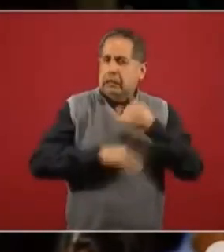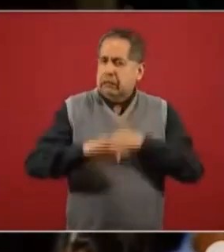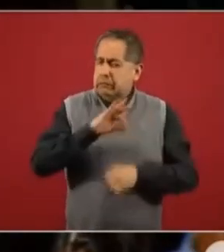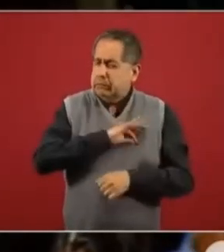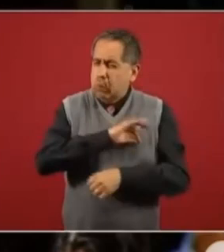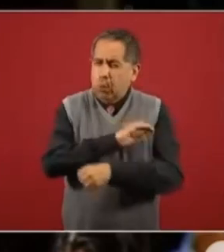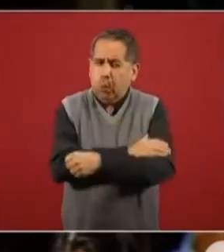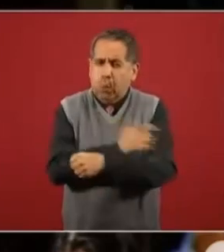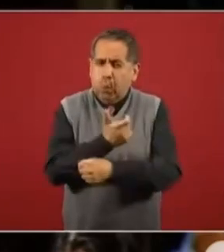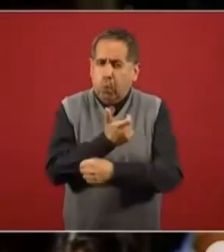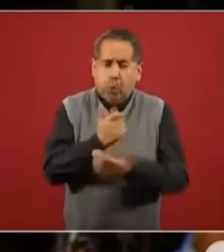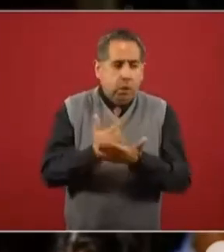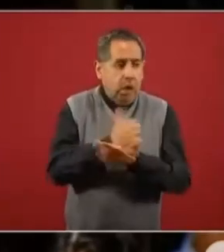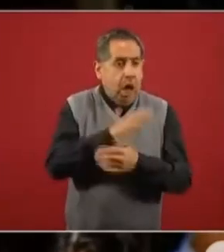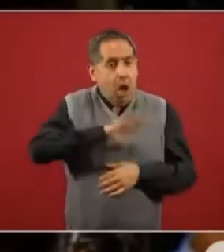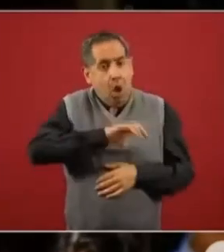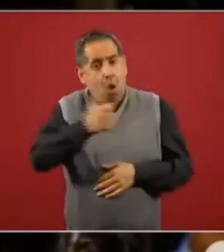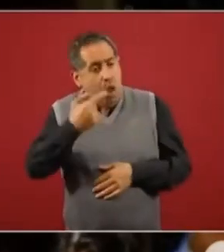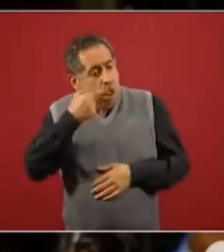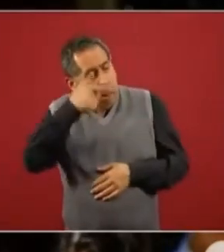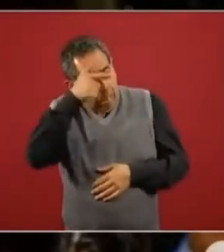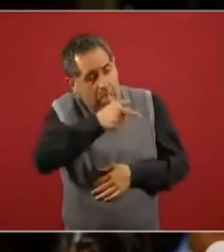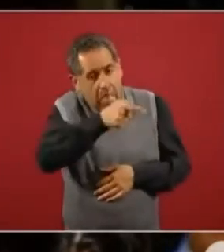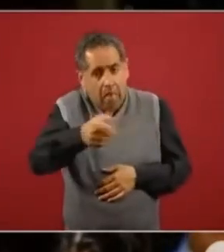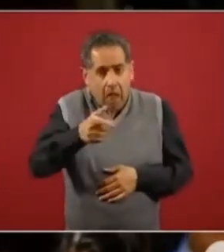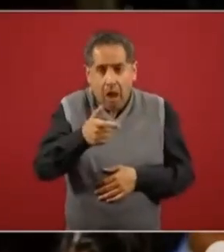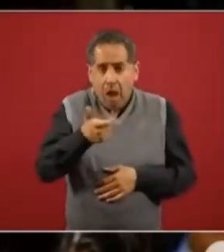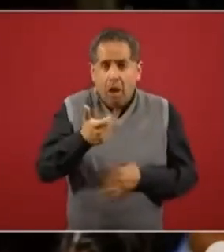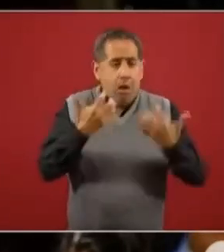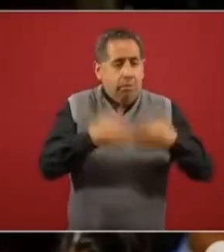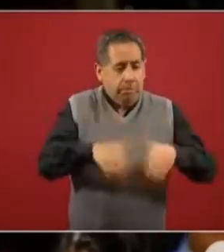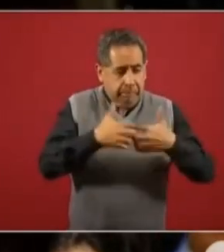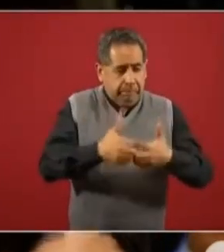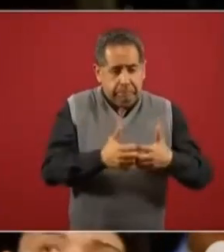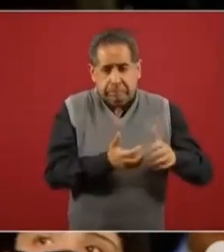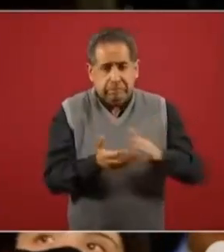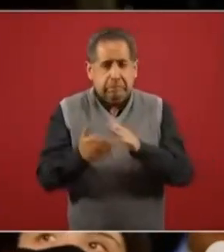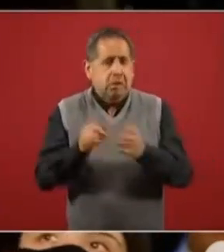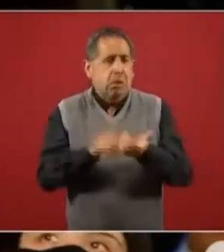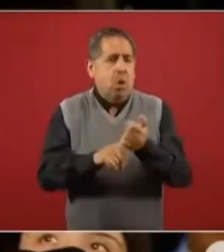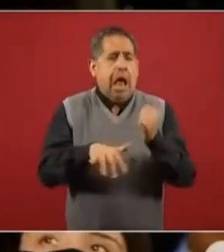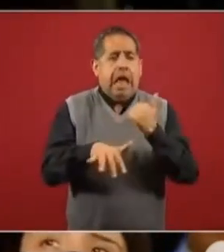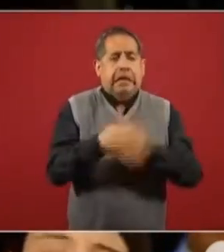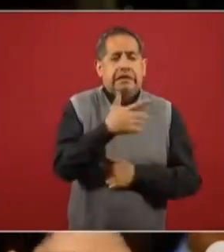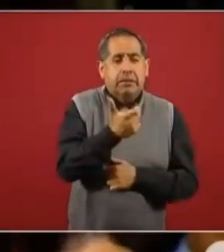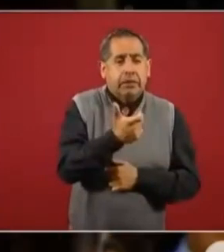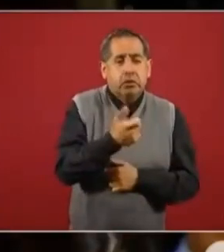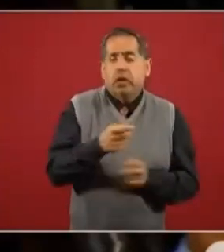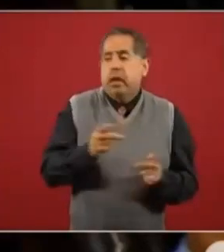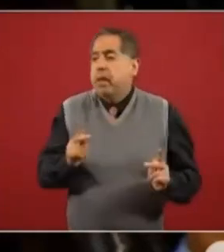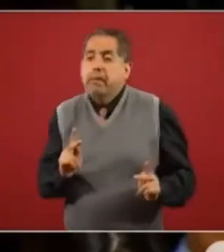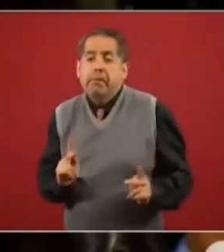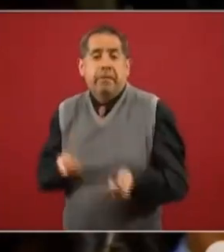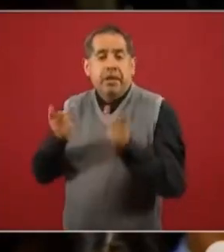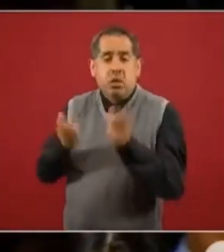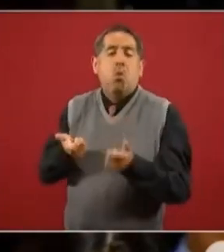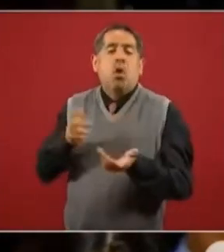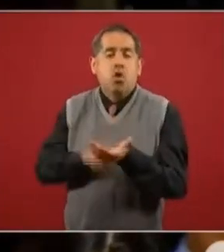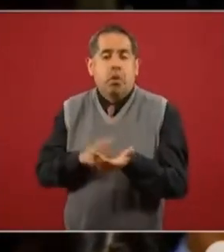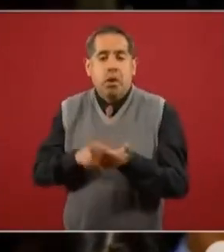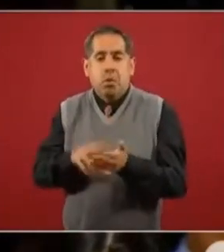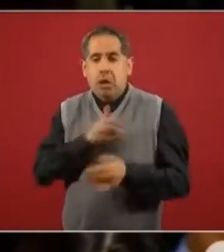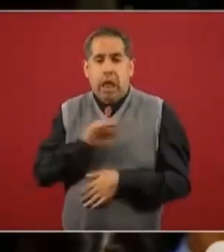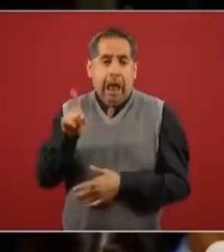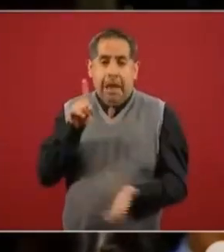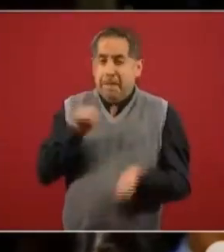ganancia. Me encontré otros medicamentos cuyo costo de producción oscila en los 15 pesos y son vendidos al público en